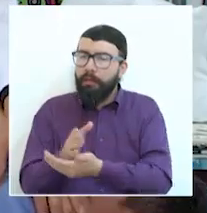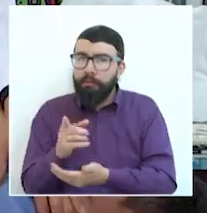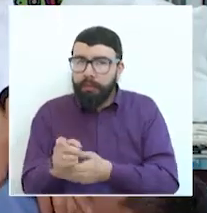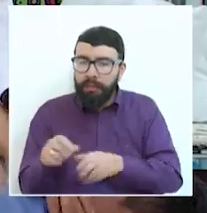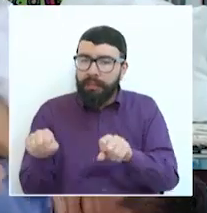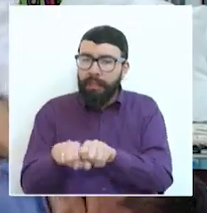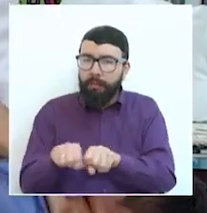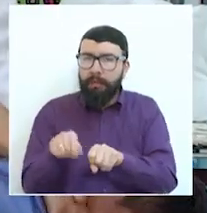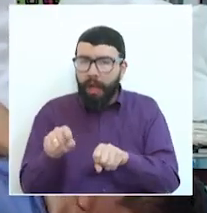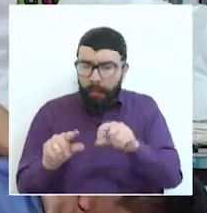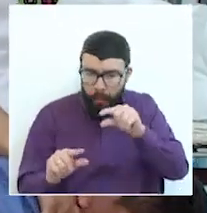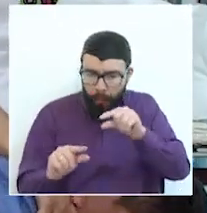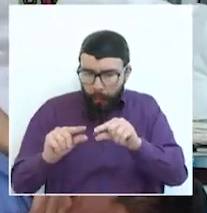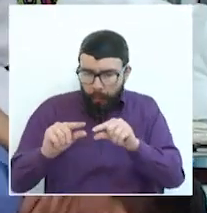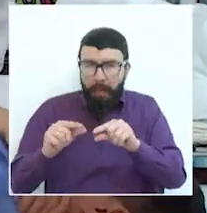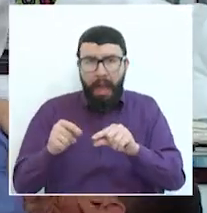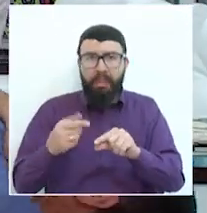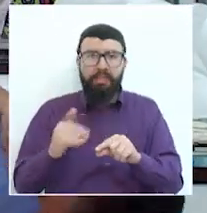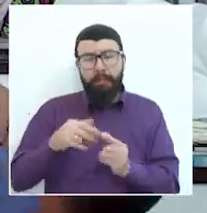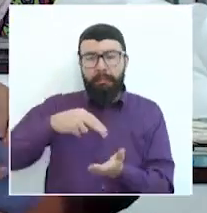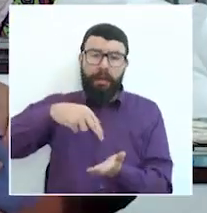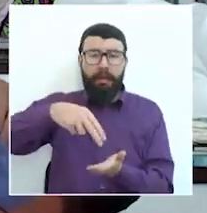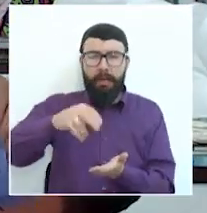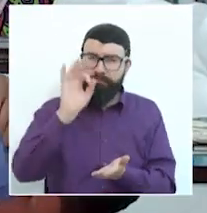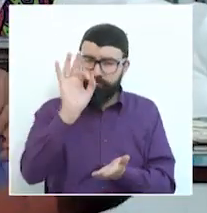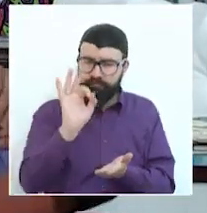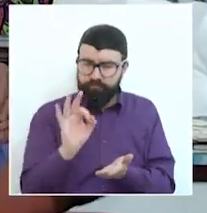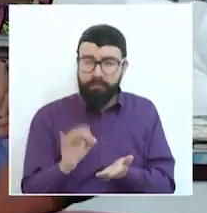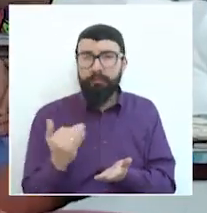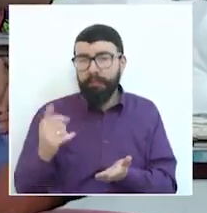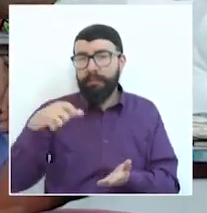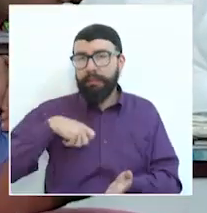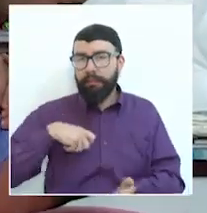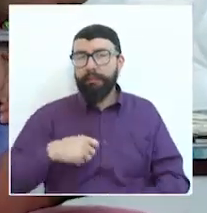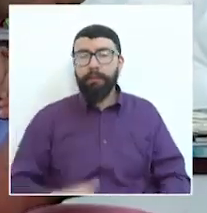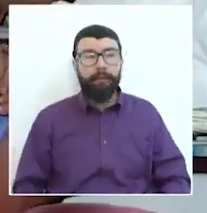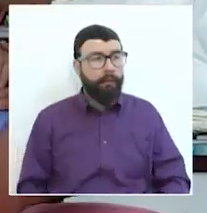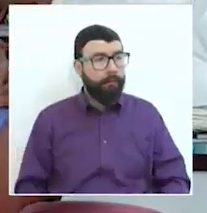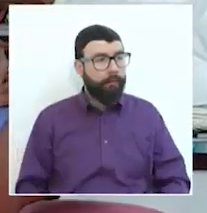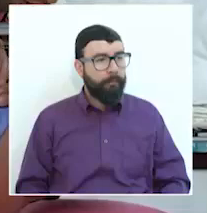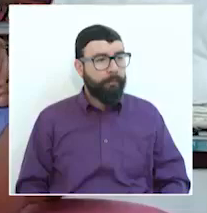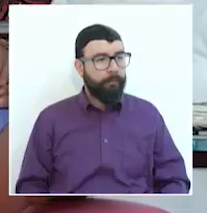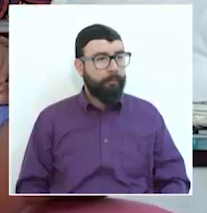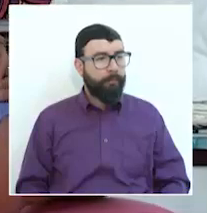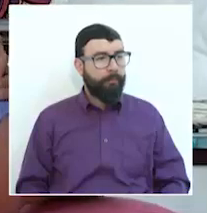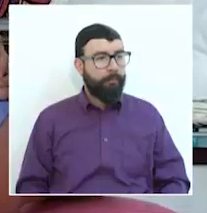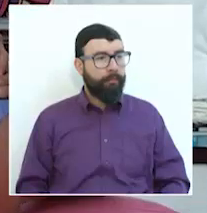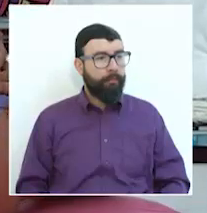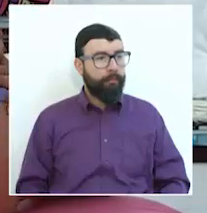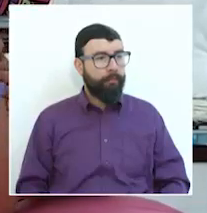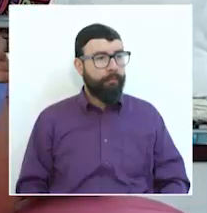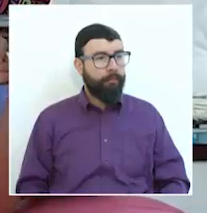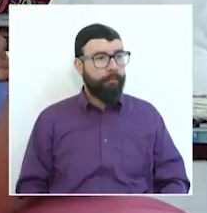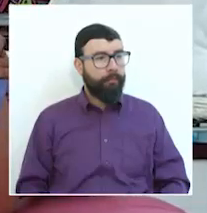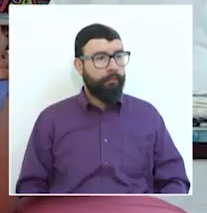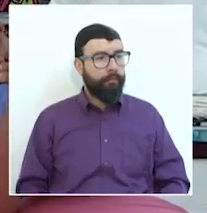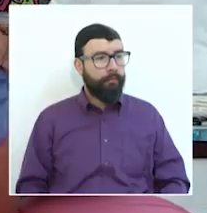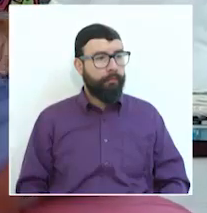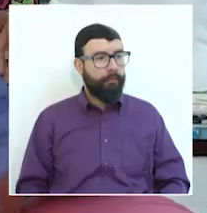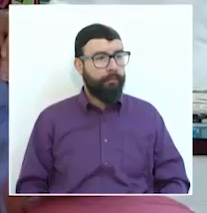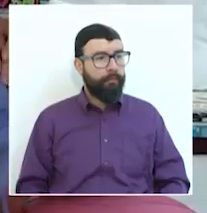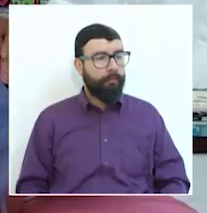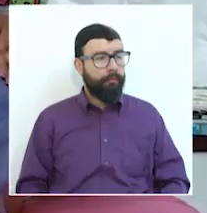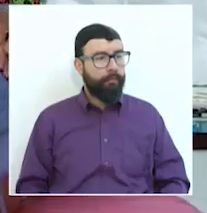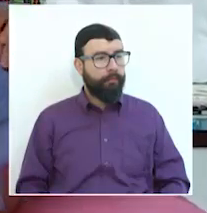taconcito de la cantidad y los centímetros que hay. Relaja, listo, relaja. Relaja,